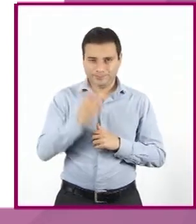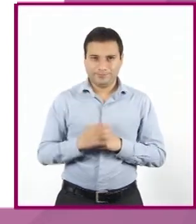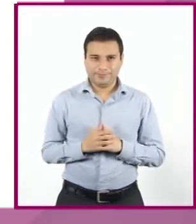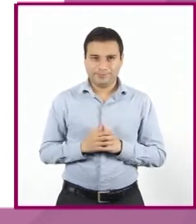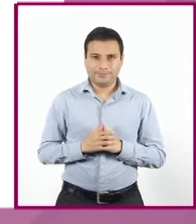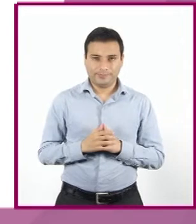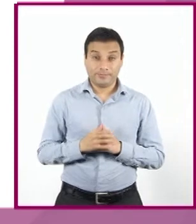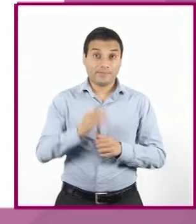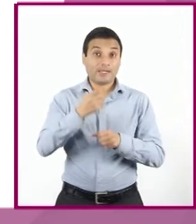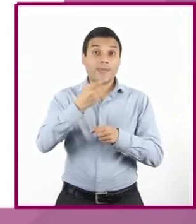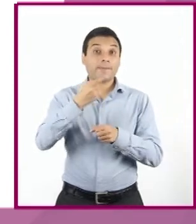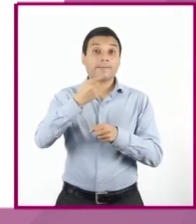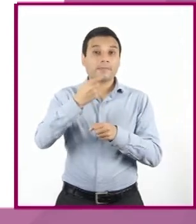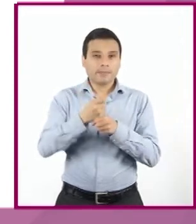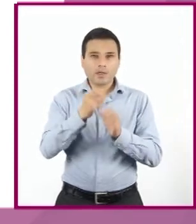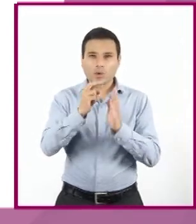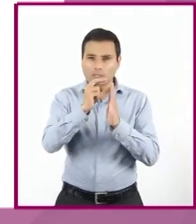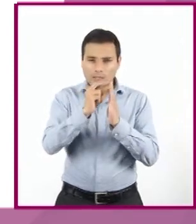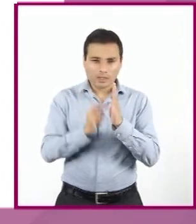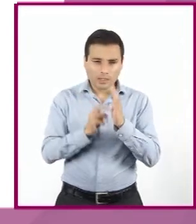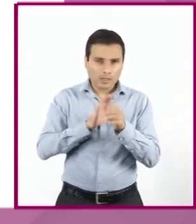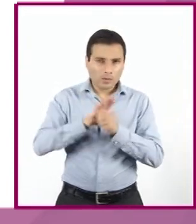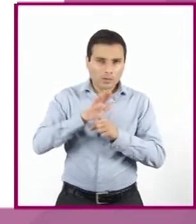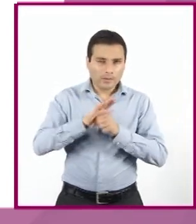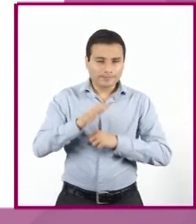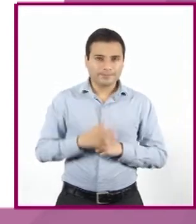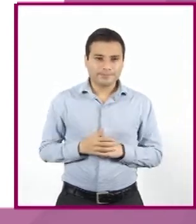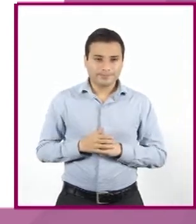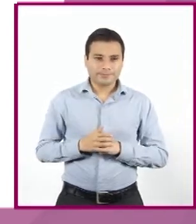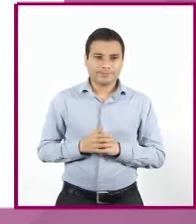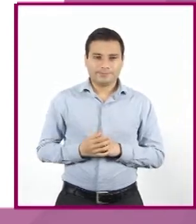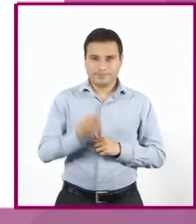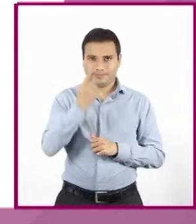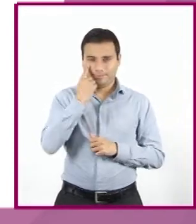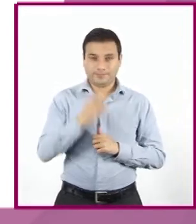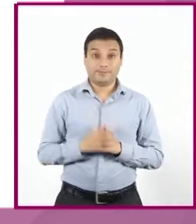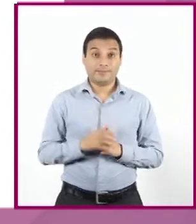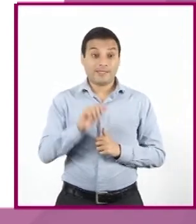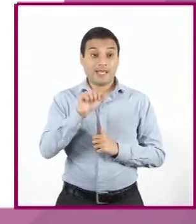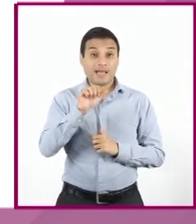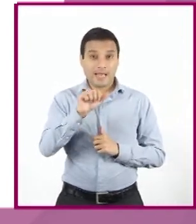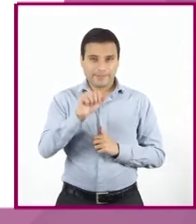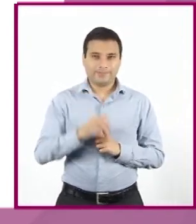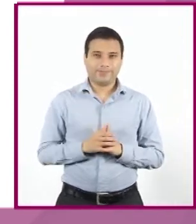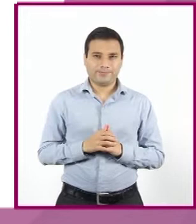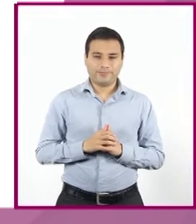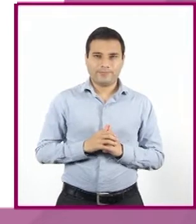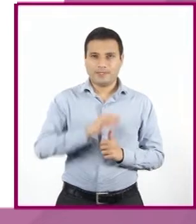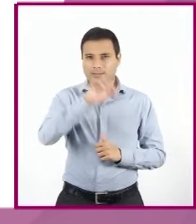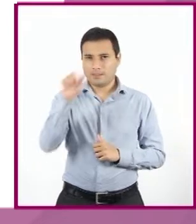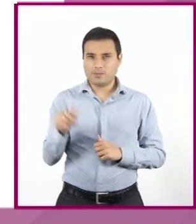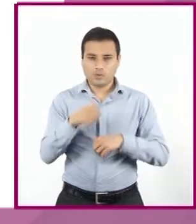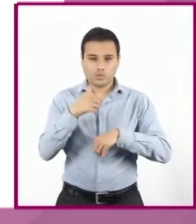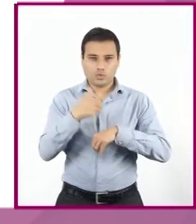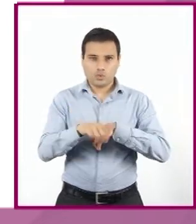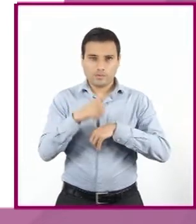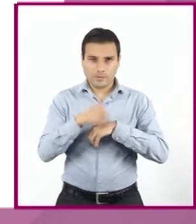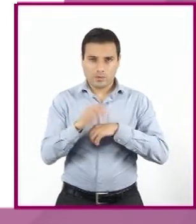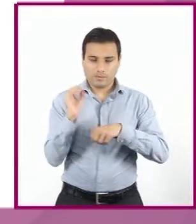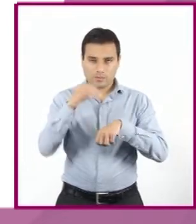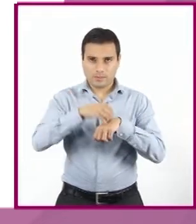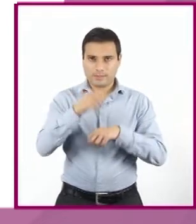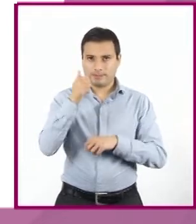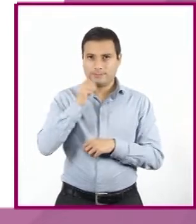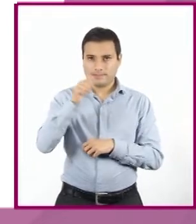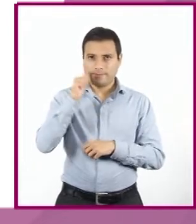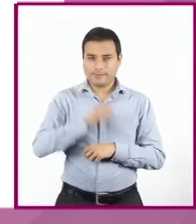la regla general de la sucesión. Nombramos con la letra A y su respectivo subíndice a las figuras,